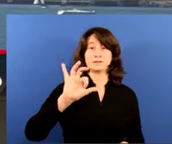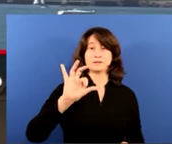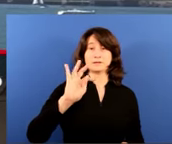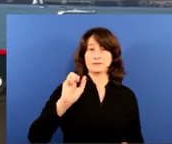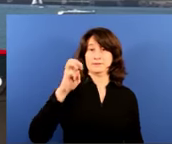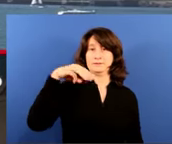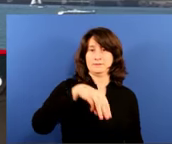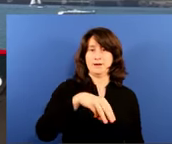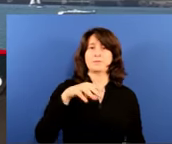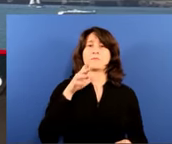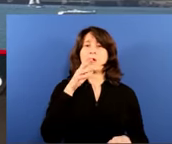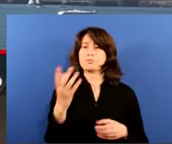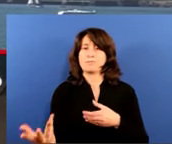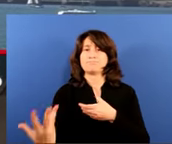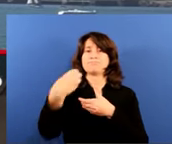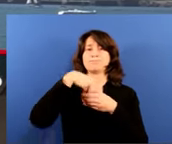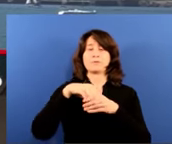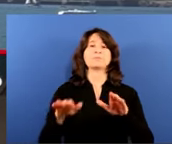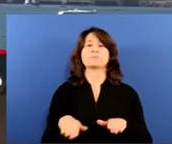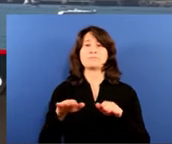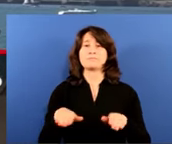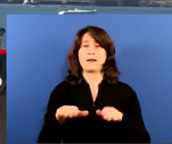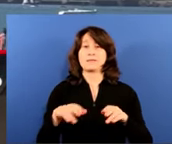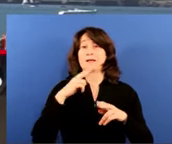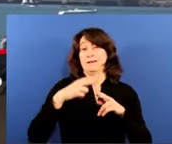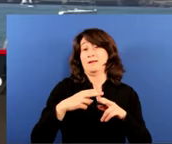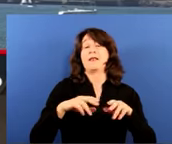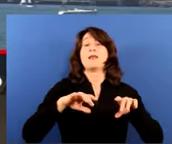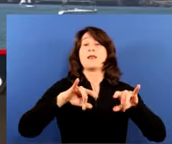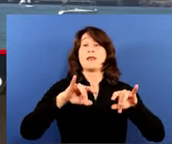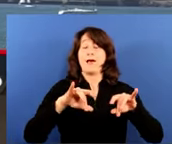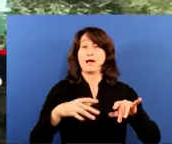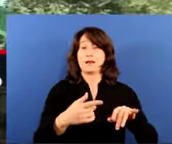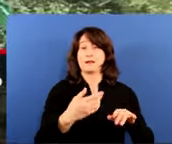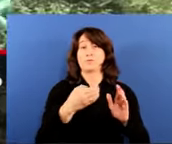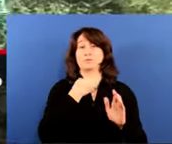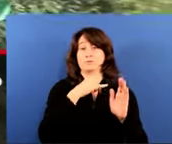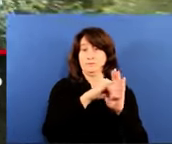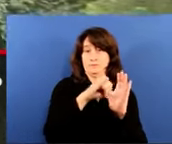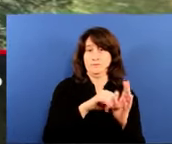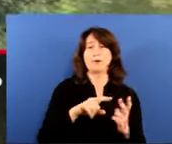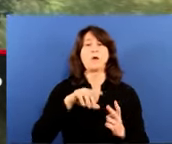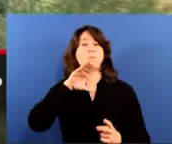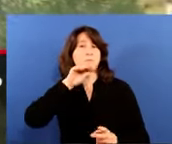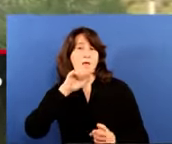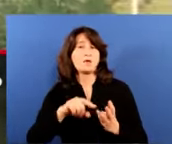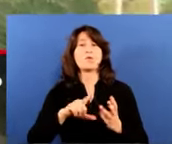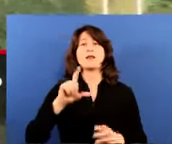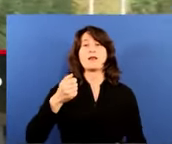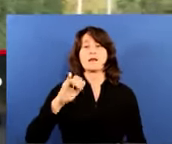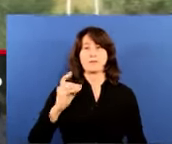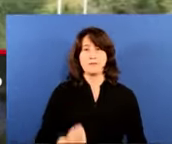una tecnología innovadora que permite estudiar el comportamiento de sistemas costeros y analizar las inundaciones de paseos